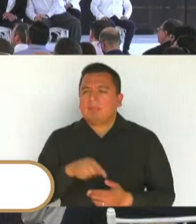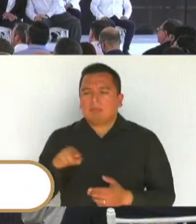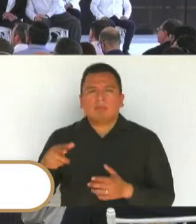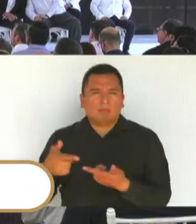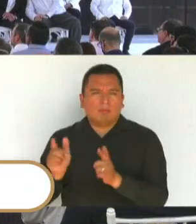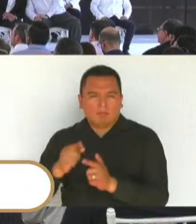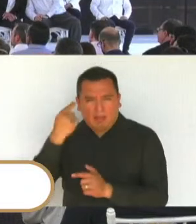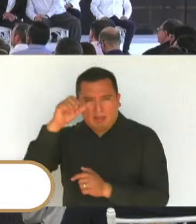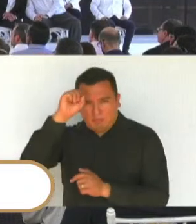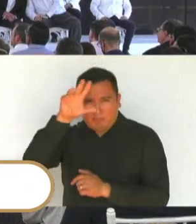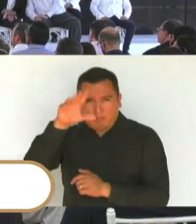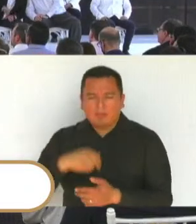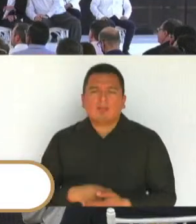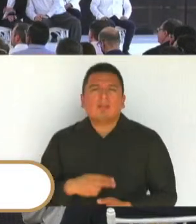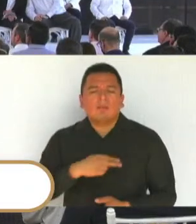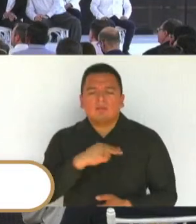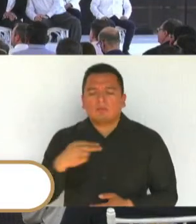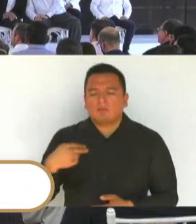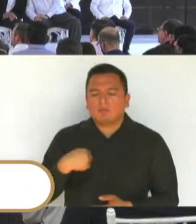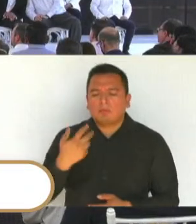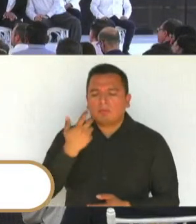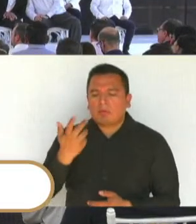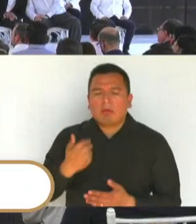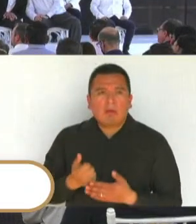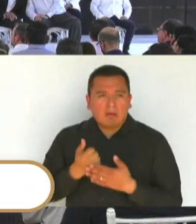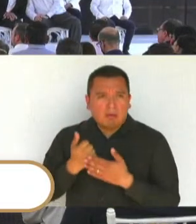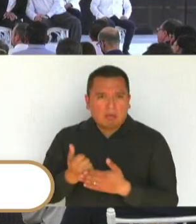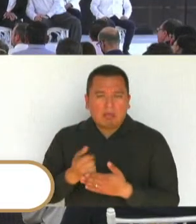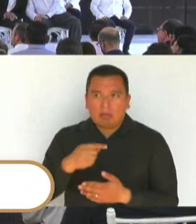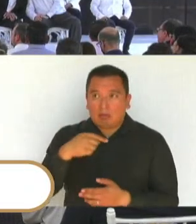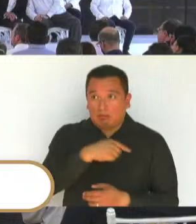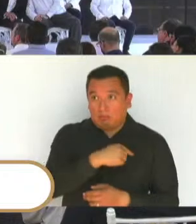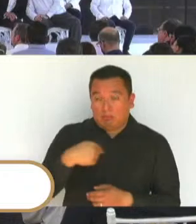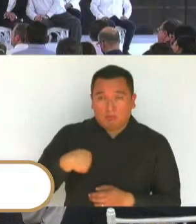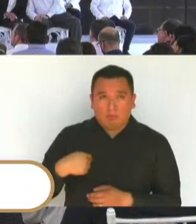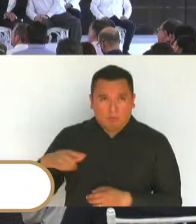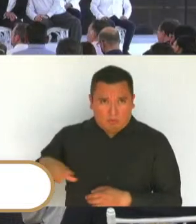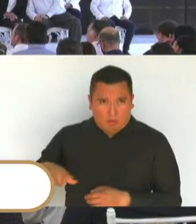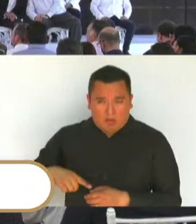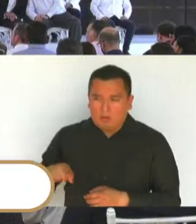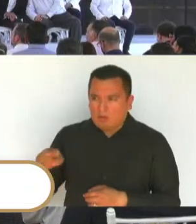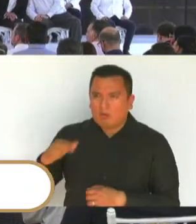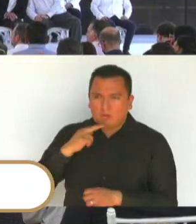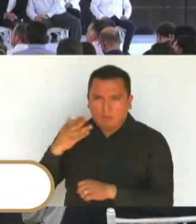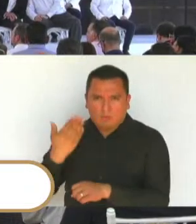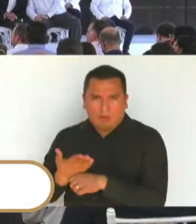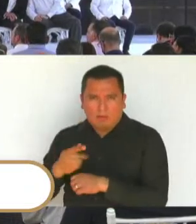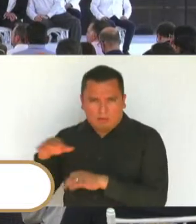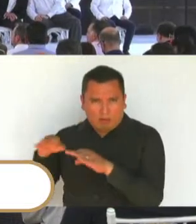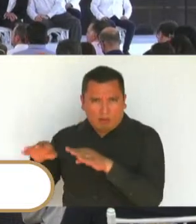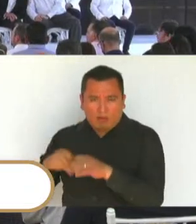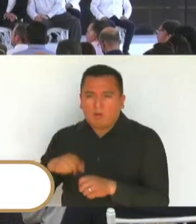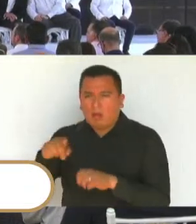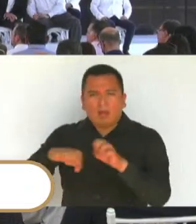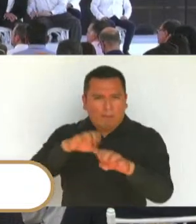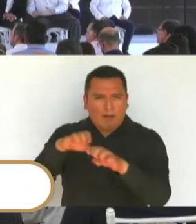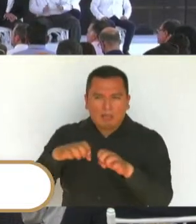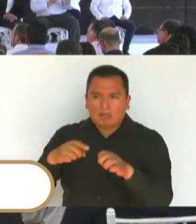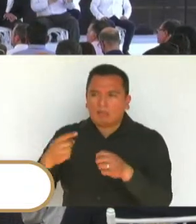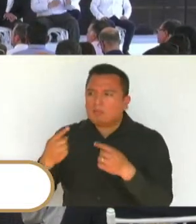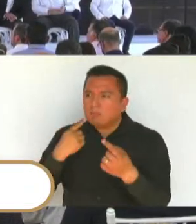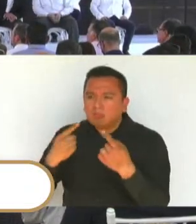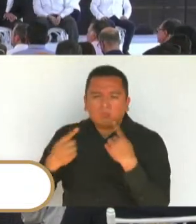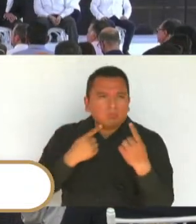México propone trabajar juntos, gobierno, las organizaciones obreras y las empresas. Propone